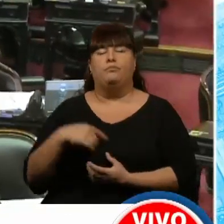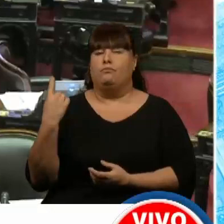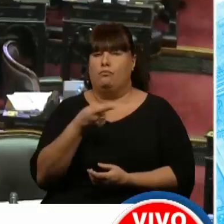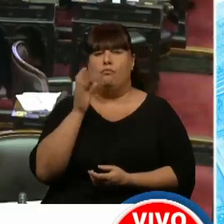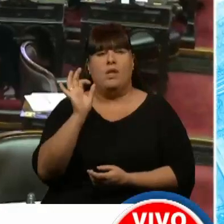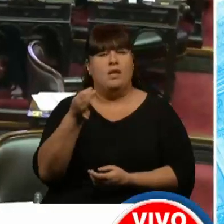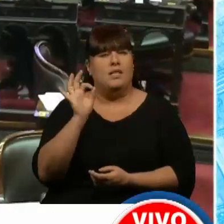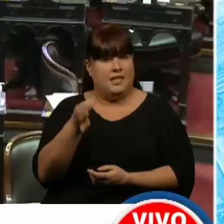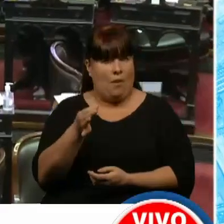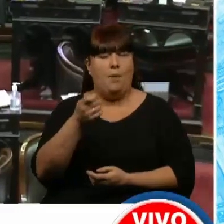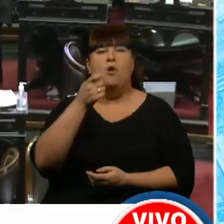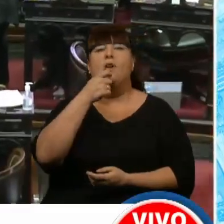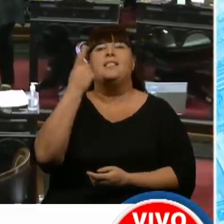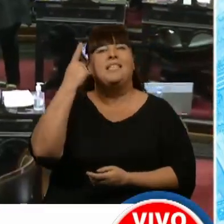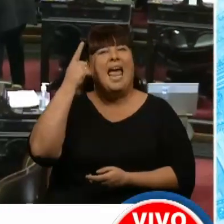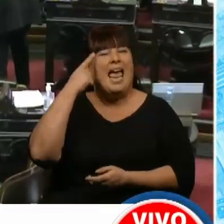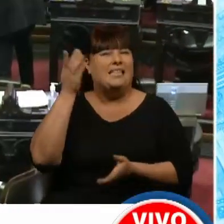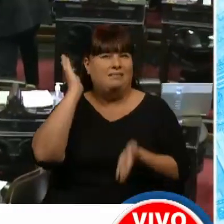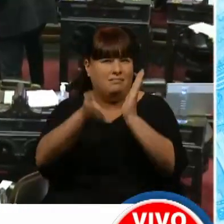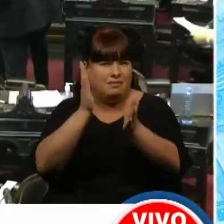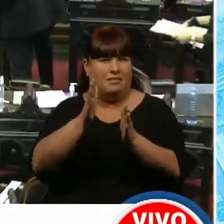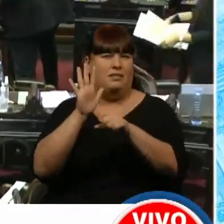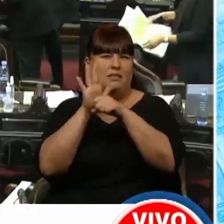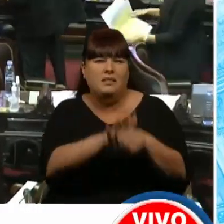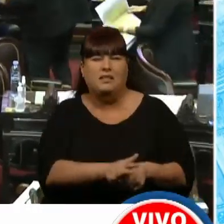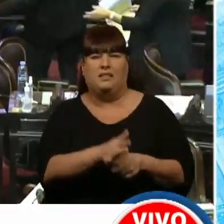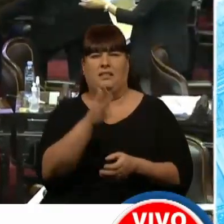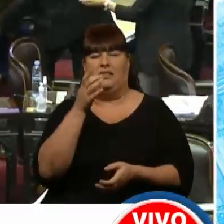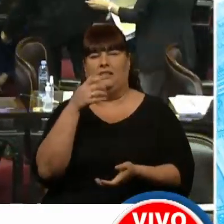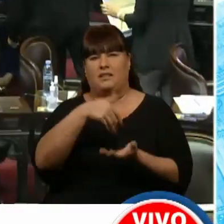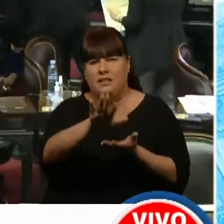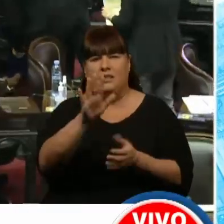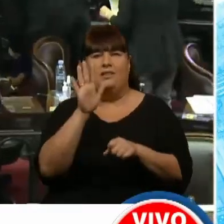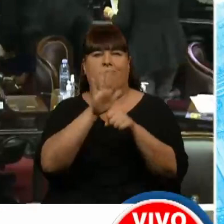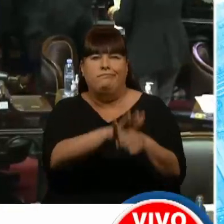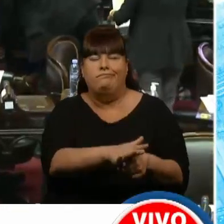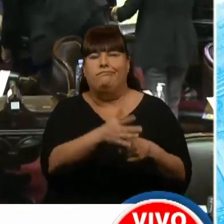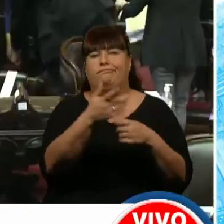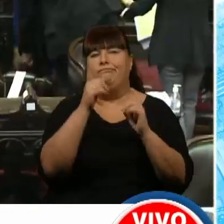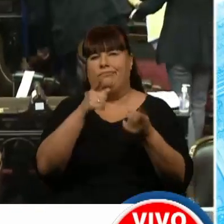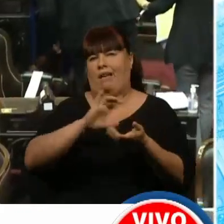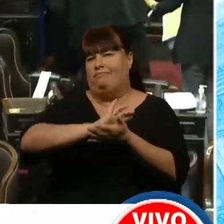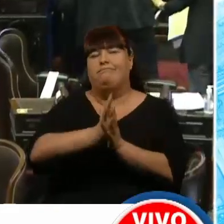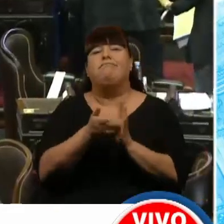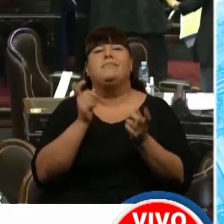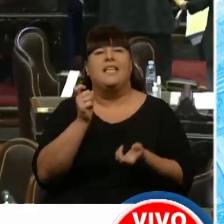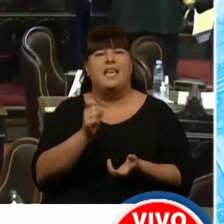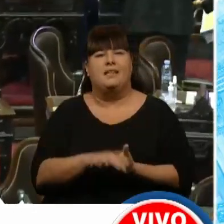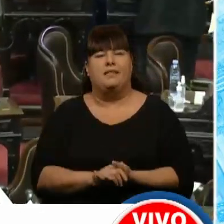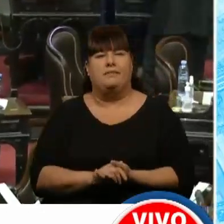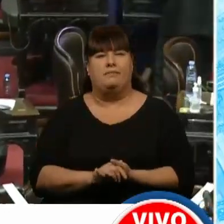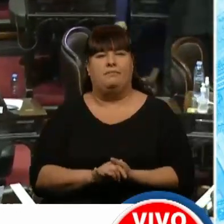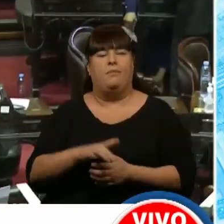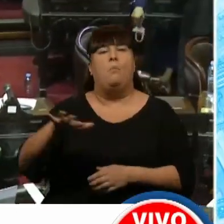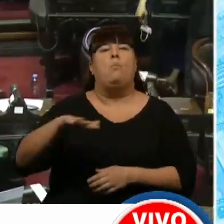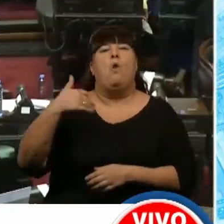sabemos que si hay alguien que fue violentado, cercenado, acallado y aniquilado, fue